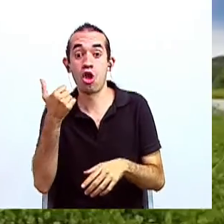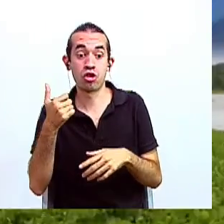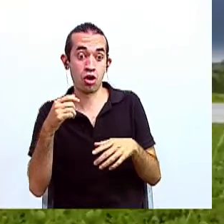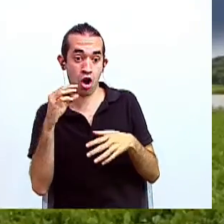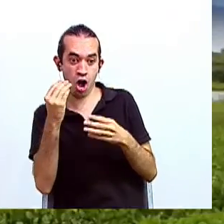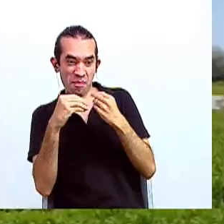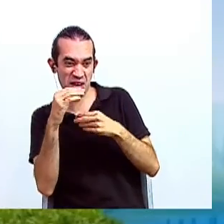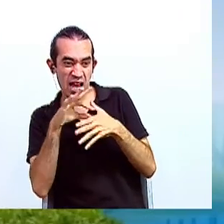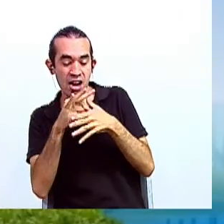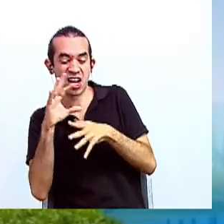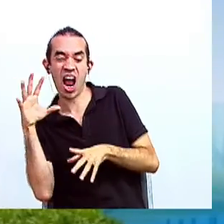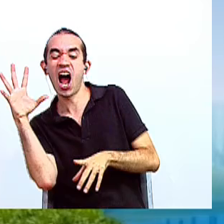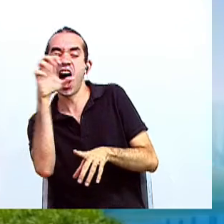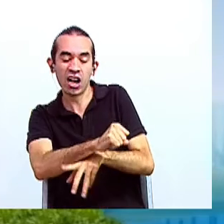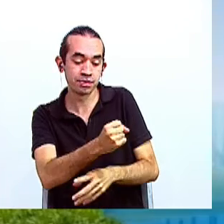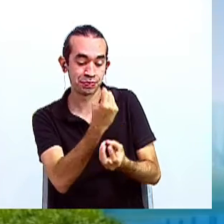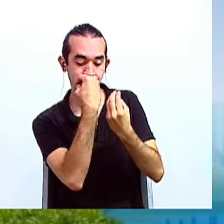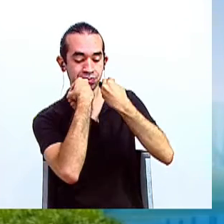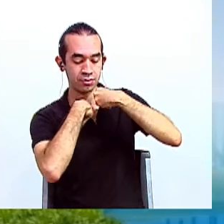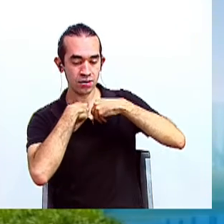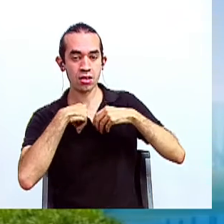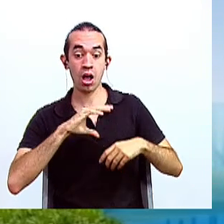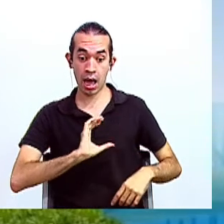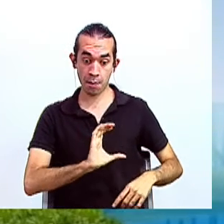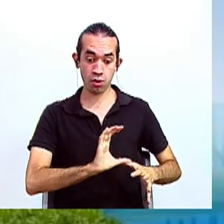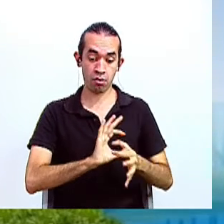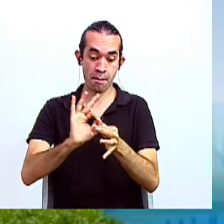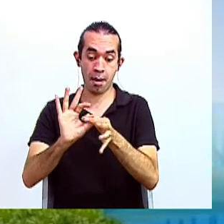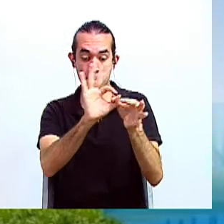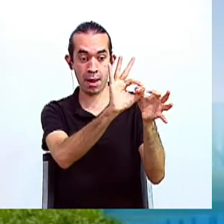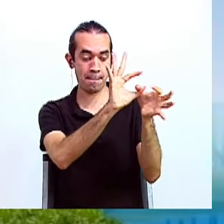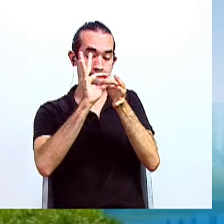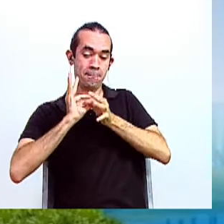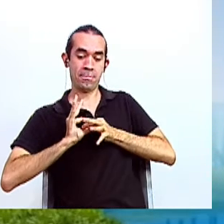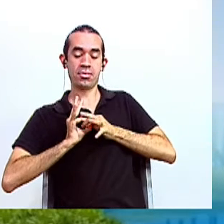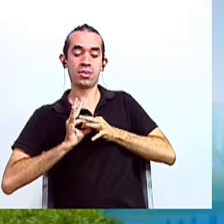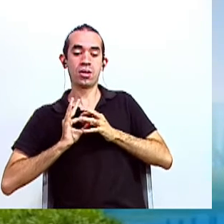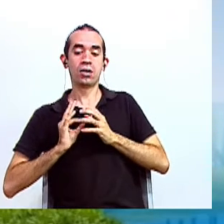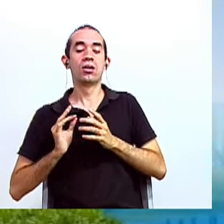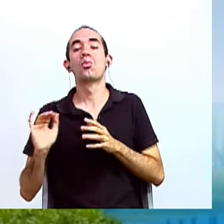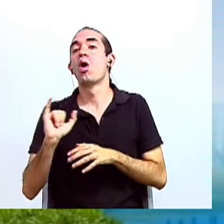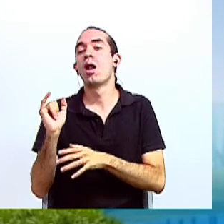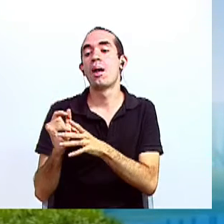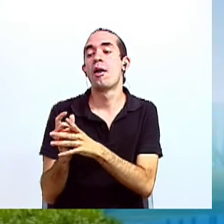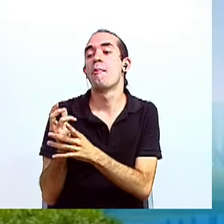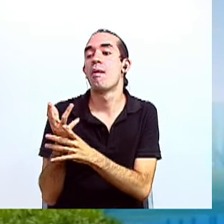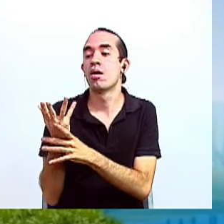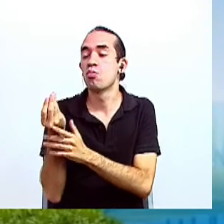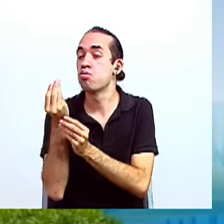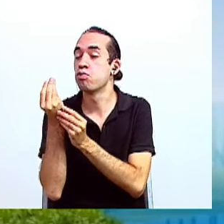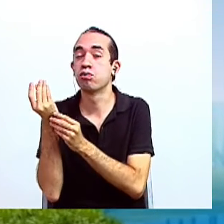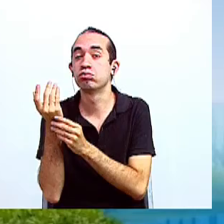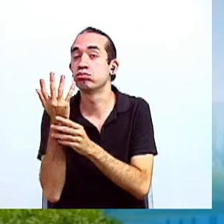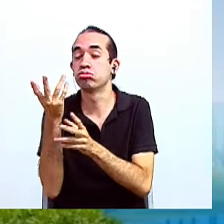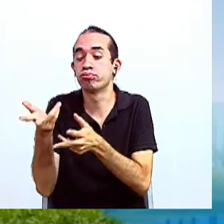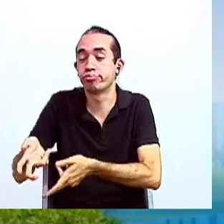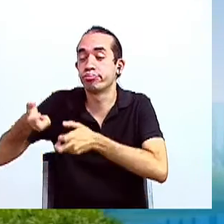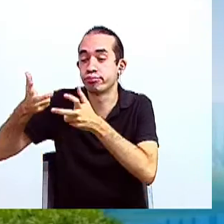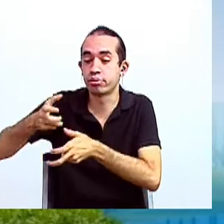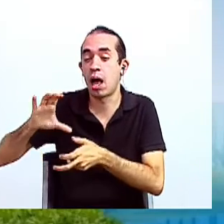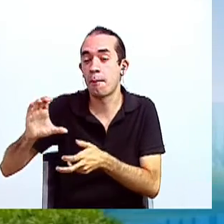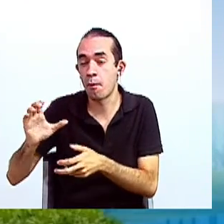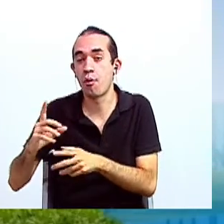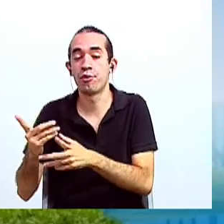dióxido de carbono a la atmósfera cuando respiran. Las plantas absorben el carbono del agua, del aire y del suelo y